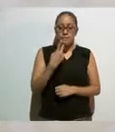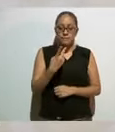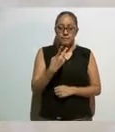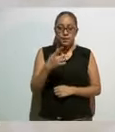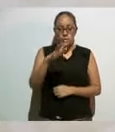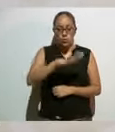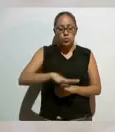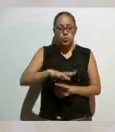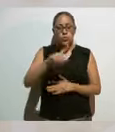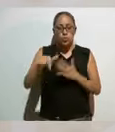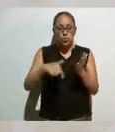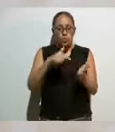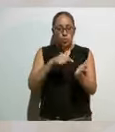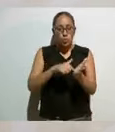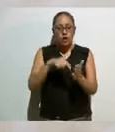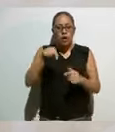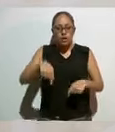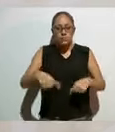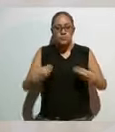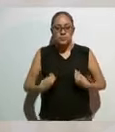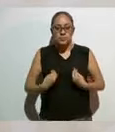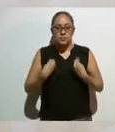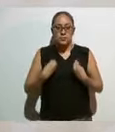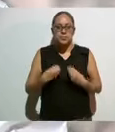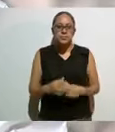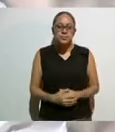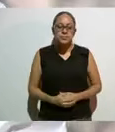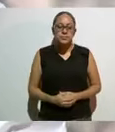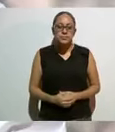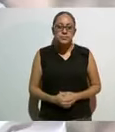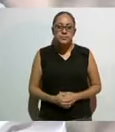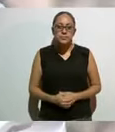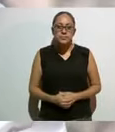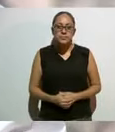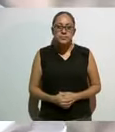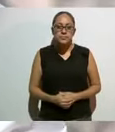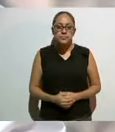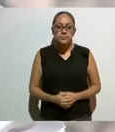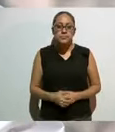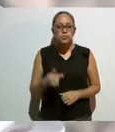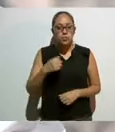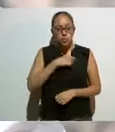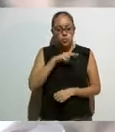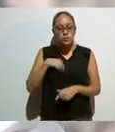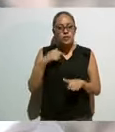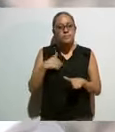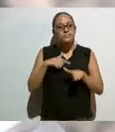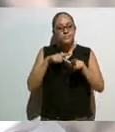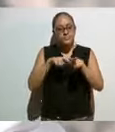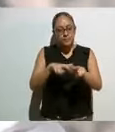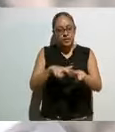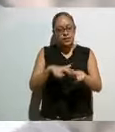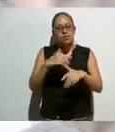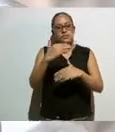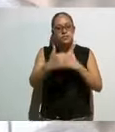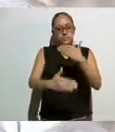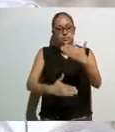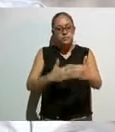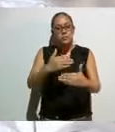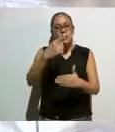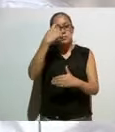donde ustedes viven. Vamos a seguir adelante